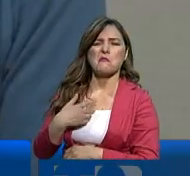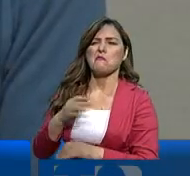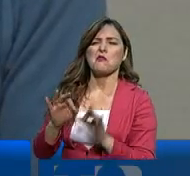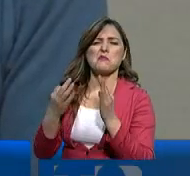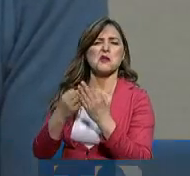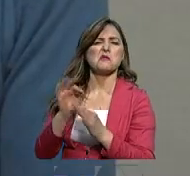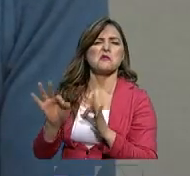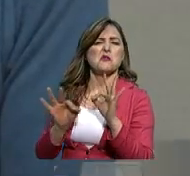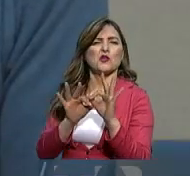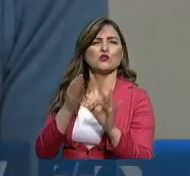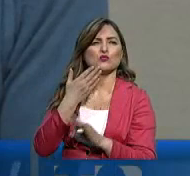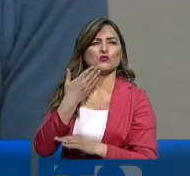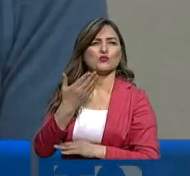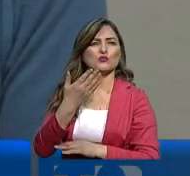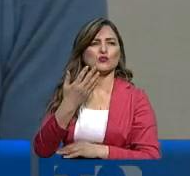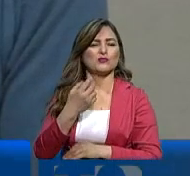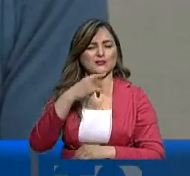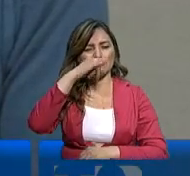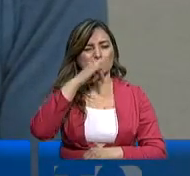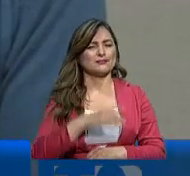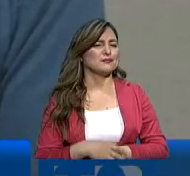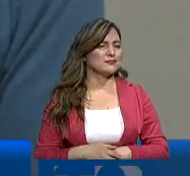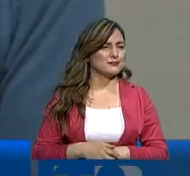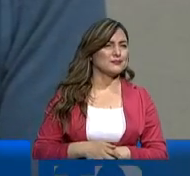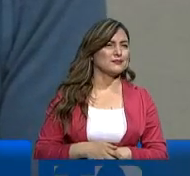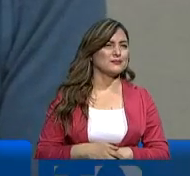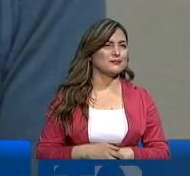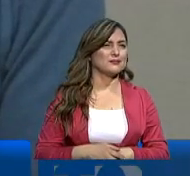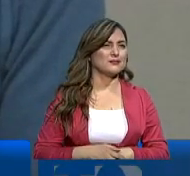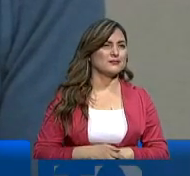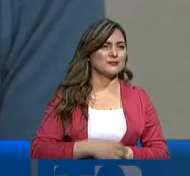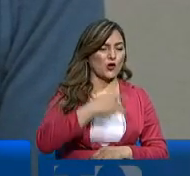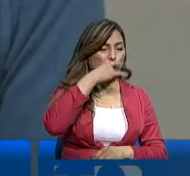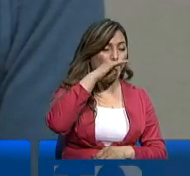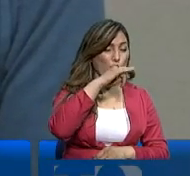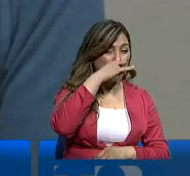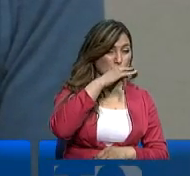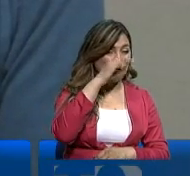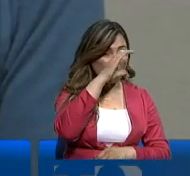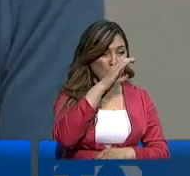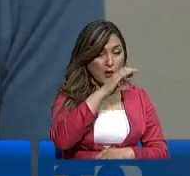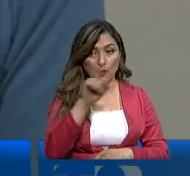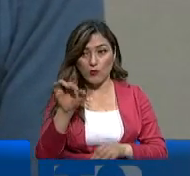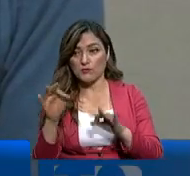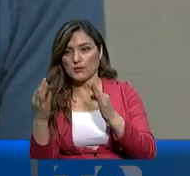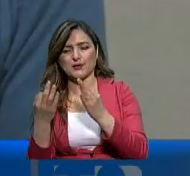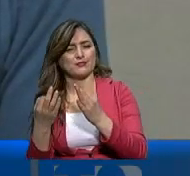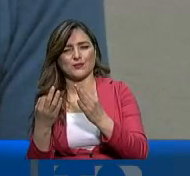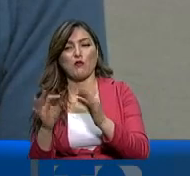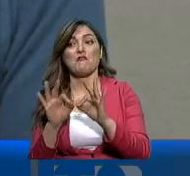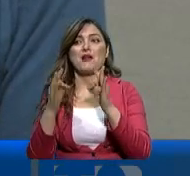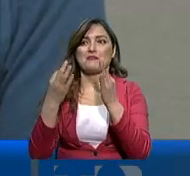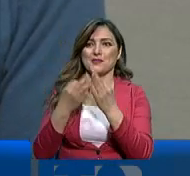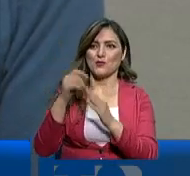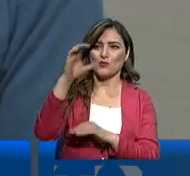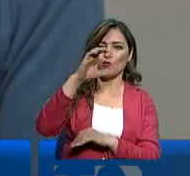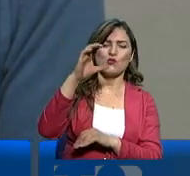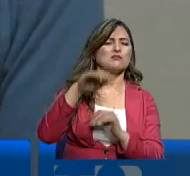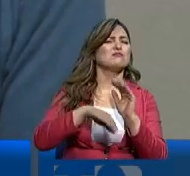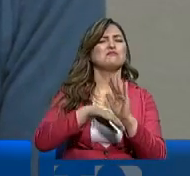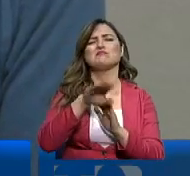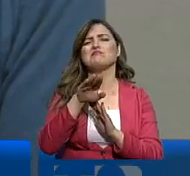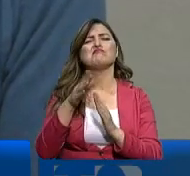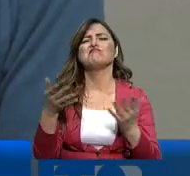concepto es buscar una familia para un niño no es que buscamos un niño para una familia entonces en ese sentido la búsqueda de las familias más idóneas